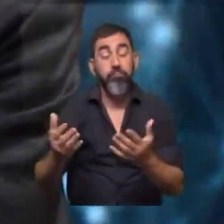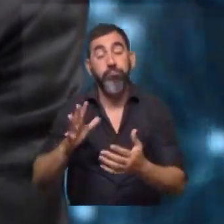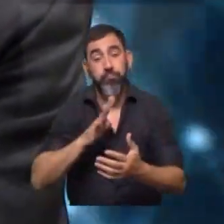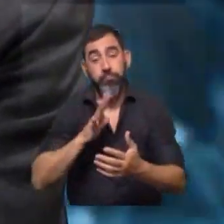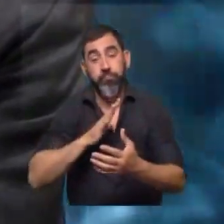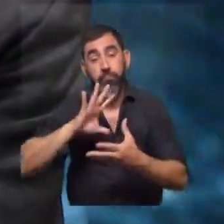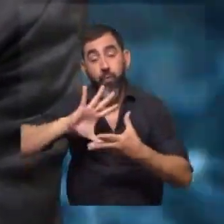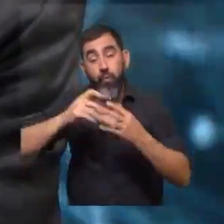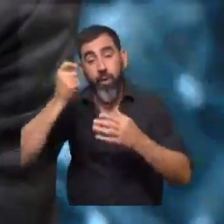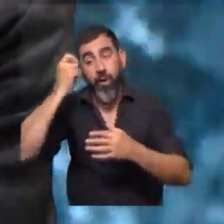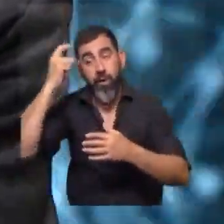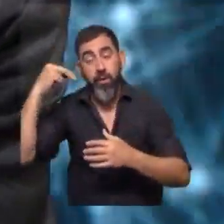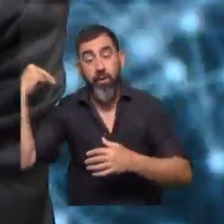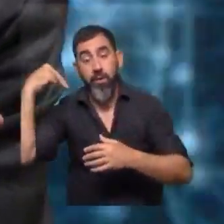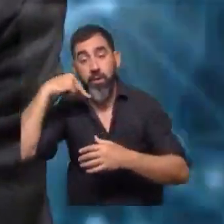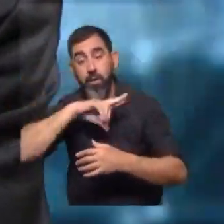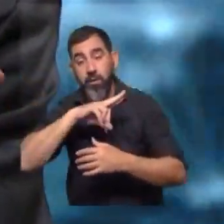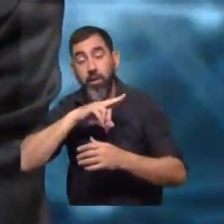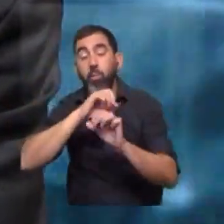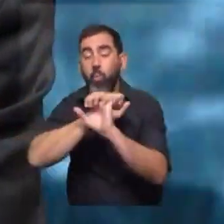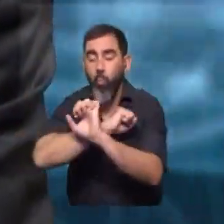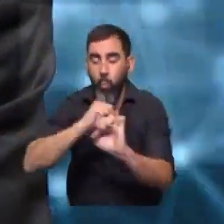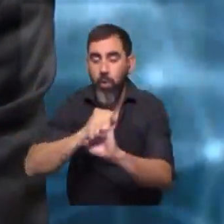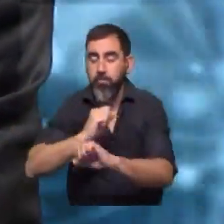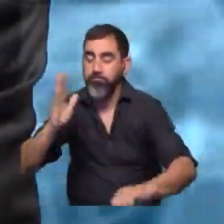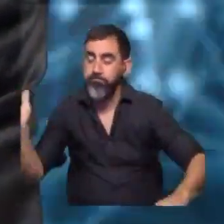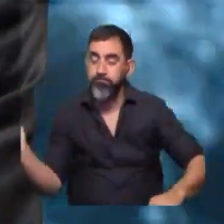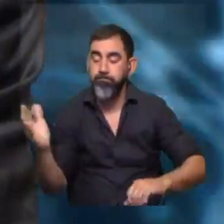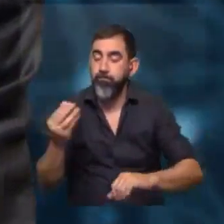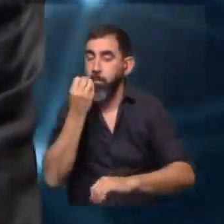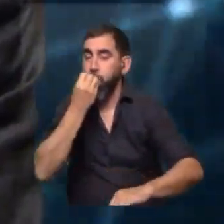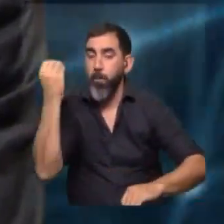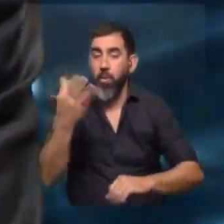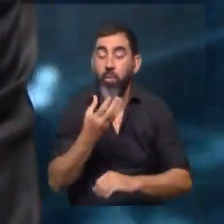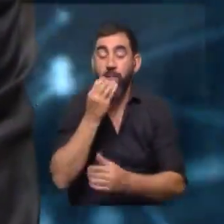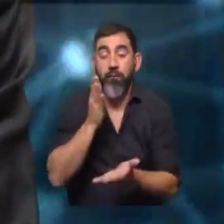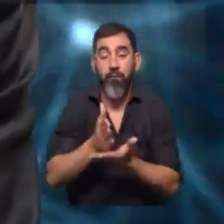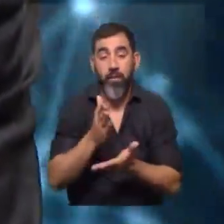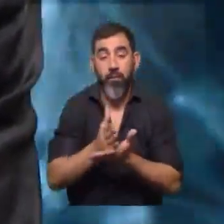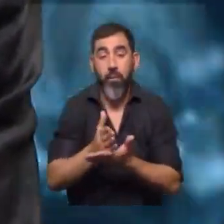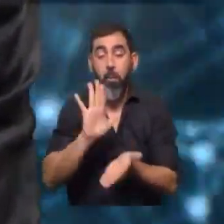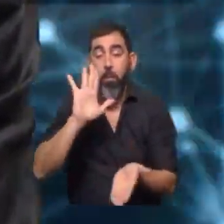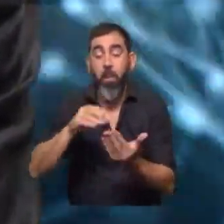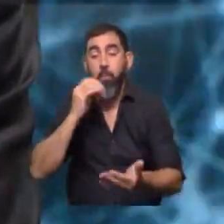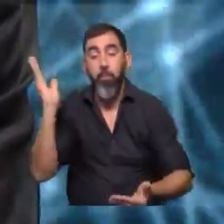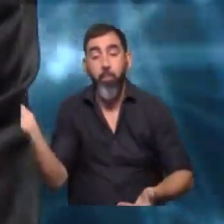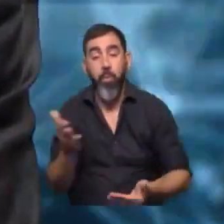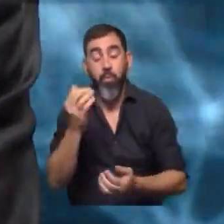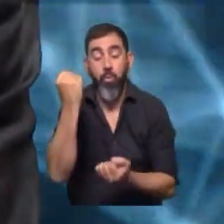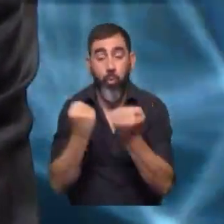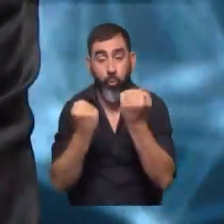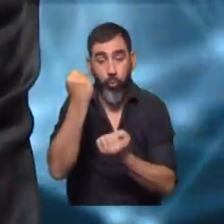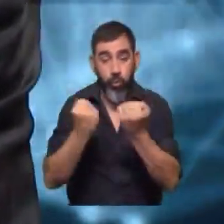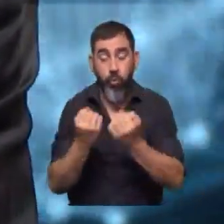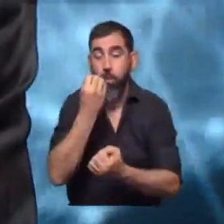de herramientas de inteligencia artificial puede ser un boom de productividad que va a tener tremendos beneficios. Va a ser más productivo cualquier actividad económica,